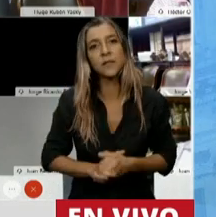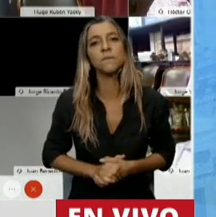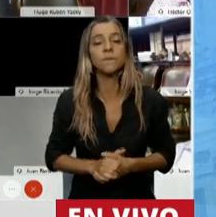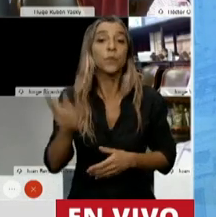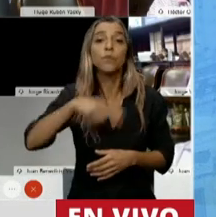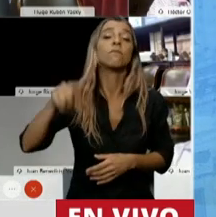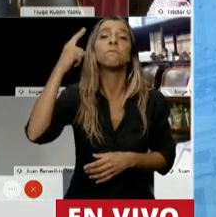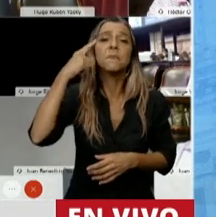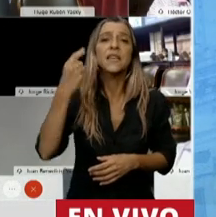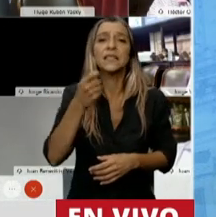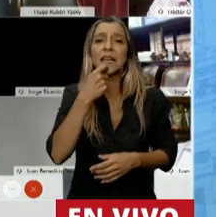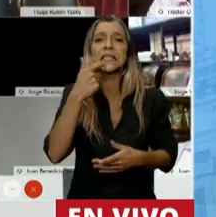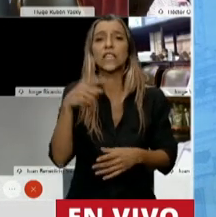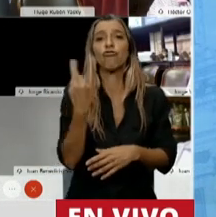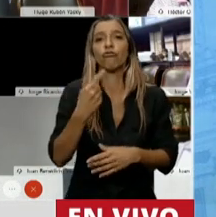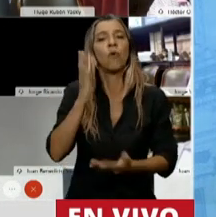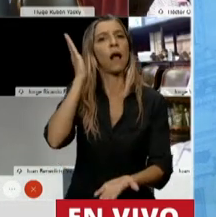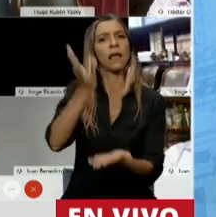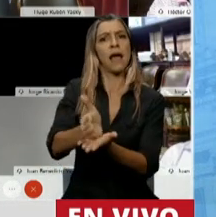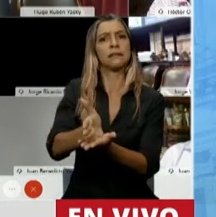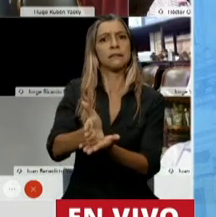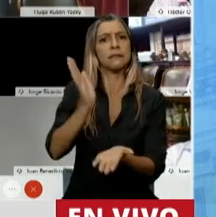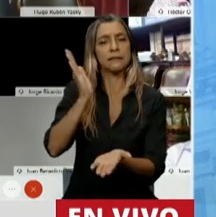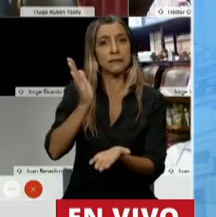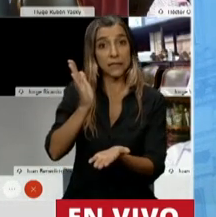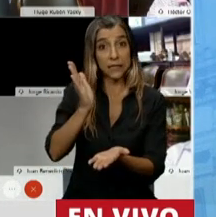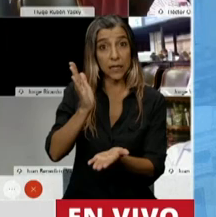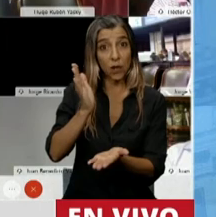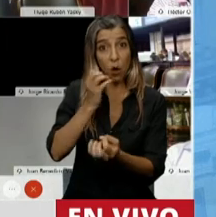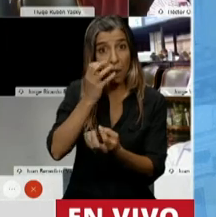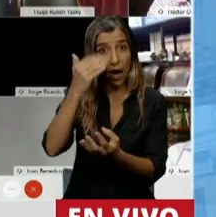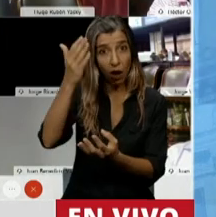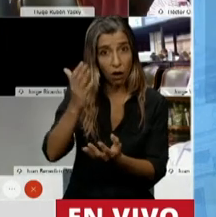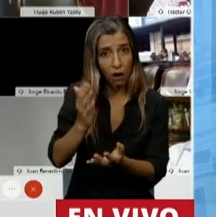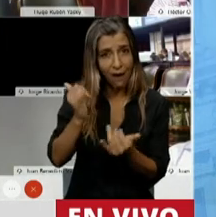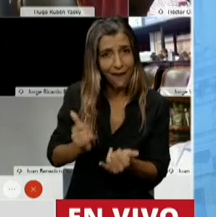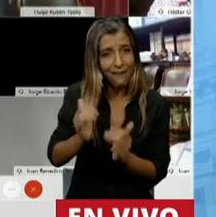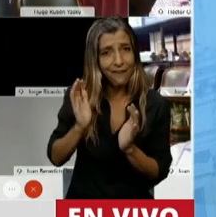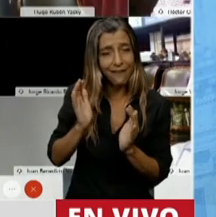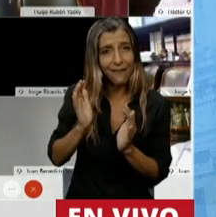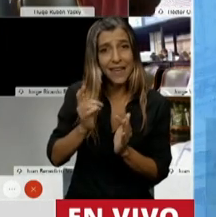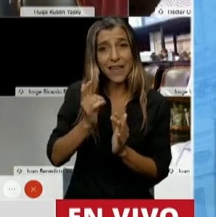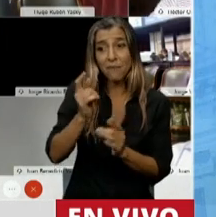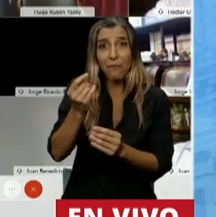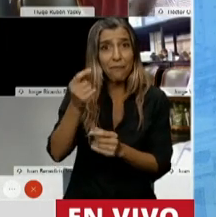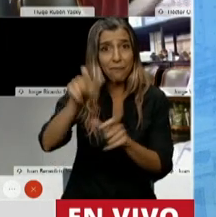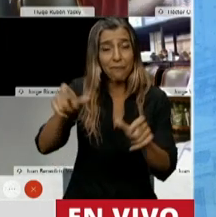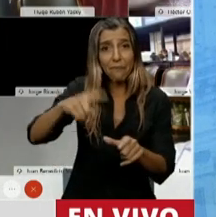¿Ustedes creen que castigando a quien realiza bien la tarea nos vamos a desarrollar como país?